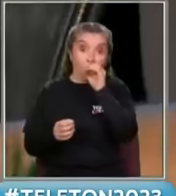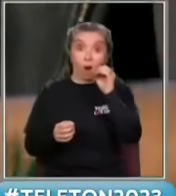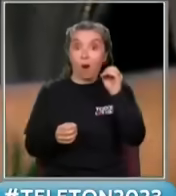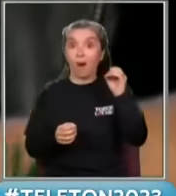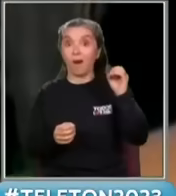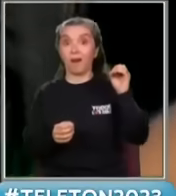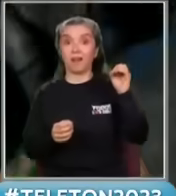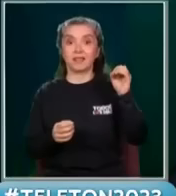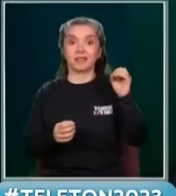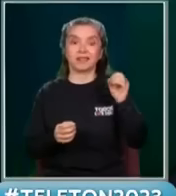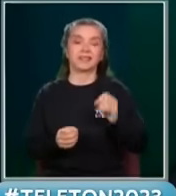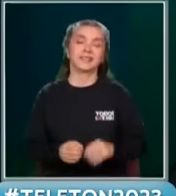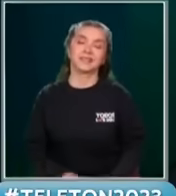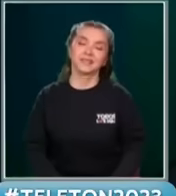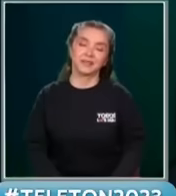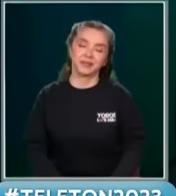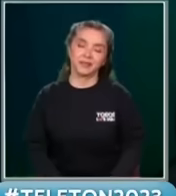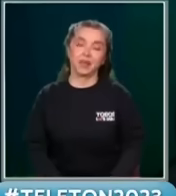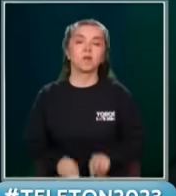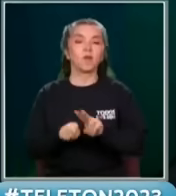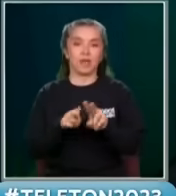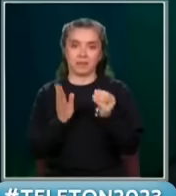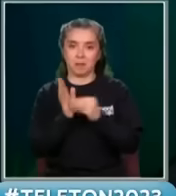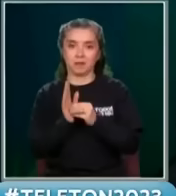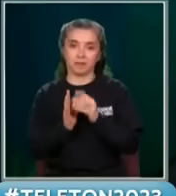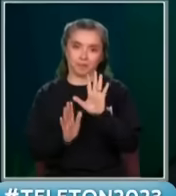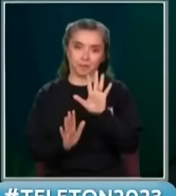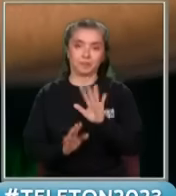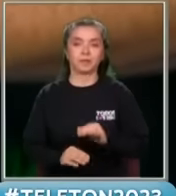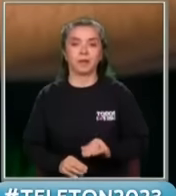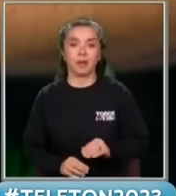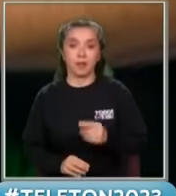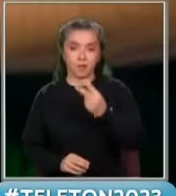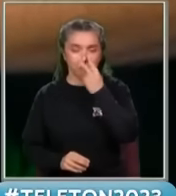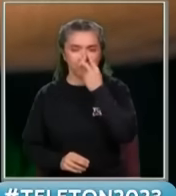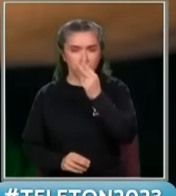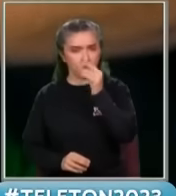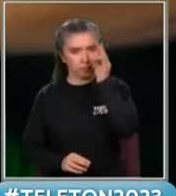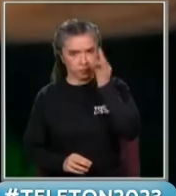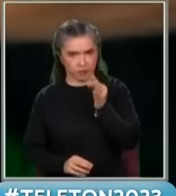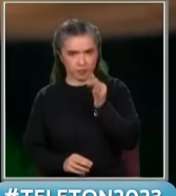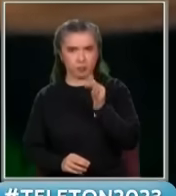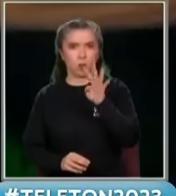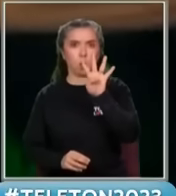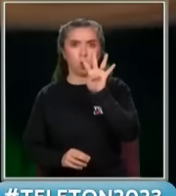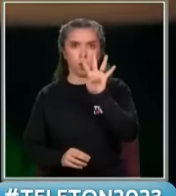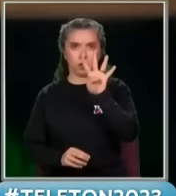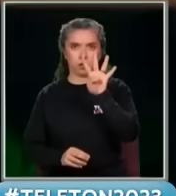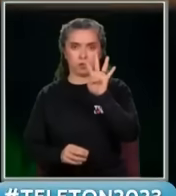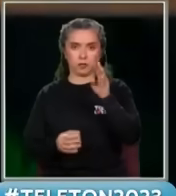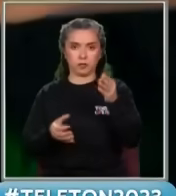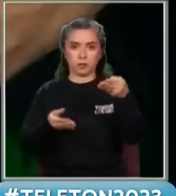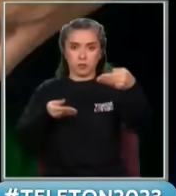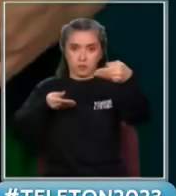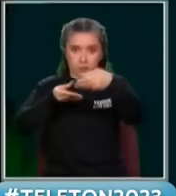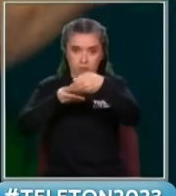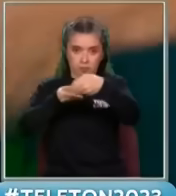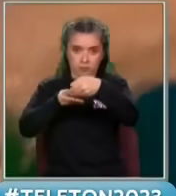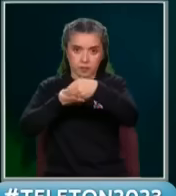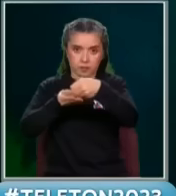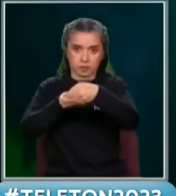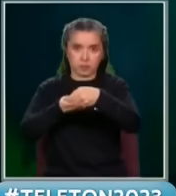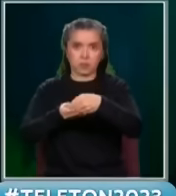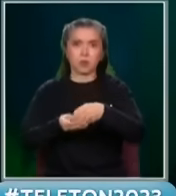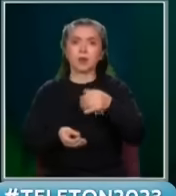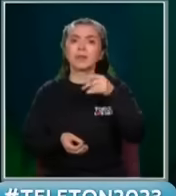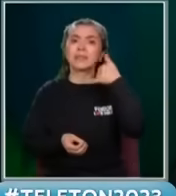Voy a hacer una cosa más, Nati. Quiero que lo vean muy bien. Voy a dejar este 4 en este sobre un momento. Nati, ¿andas con tu